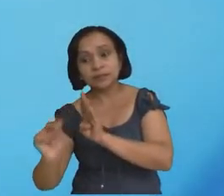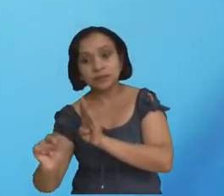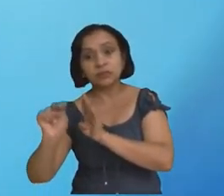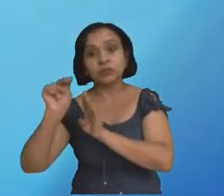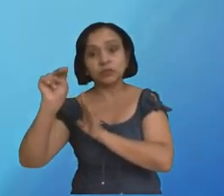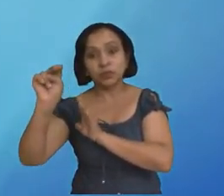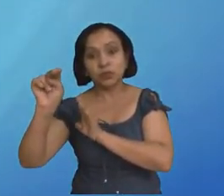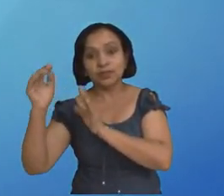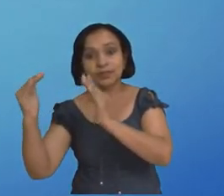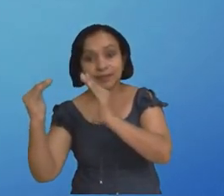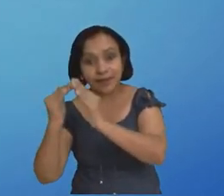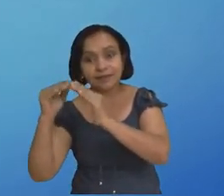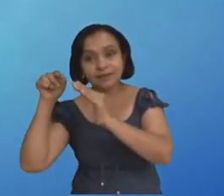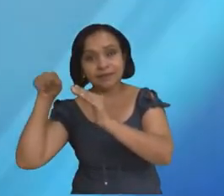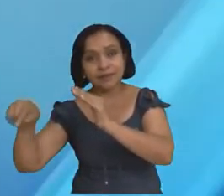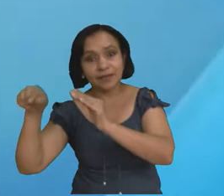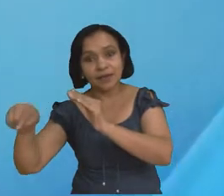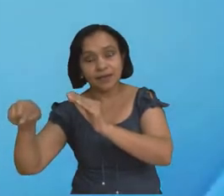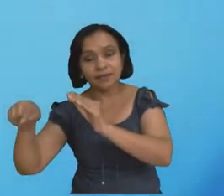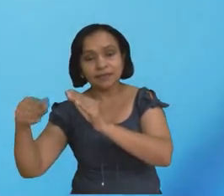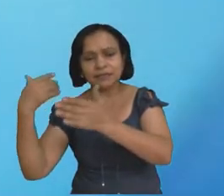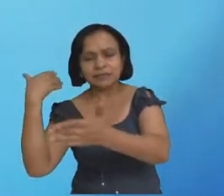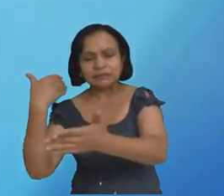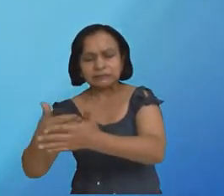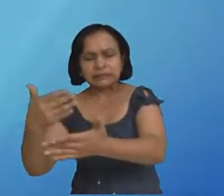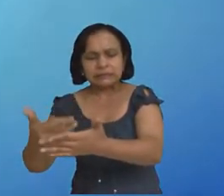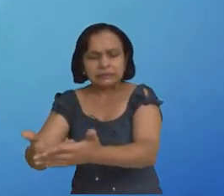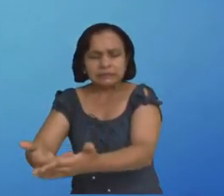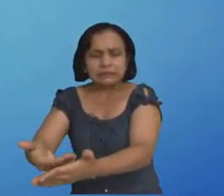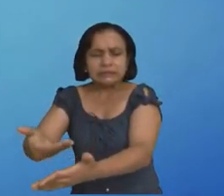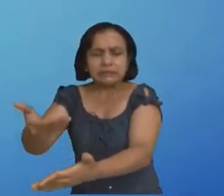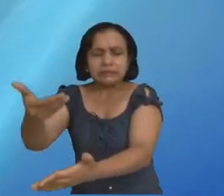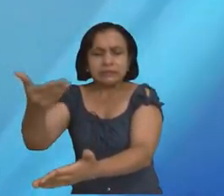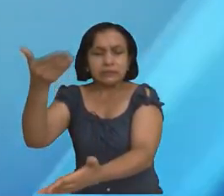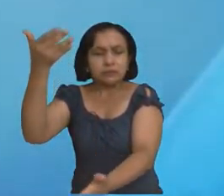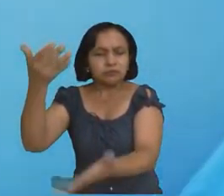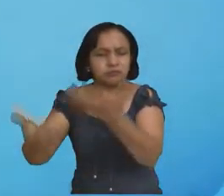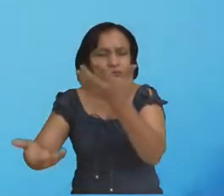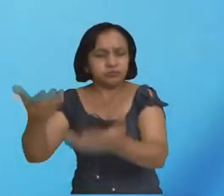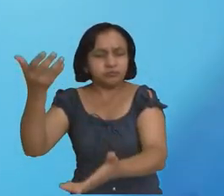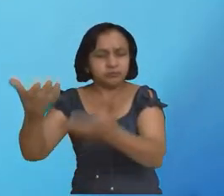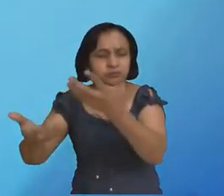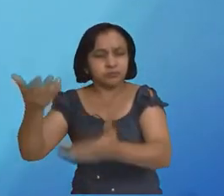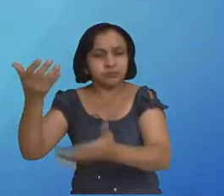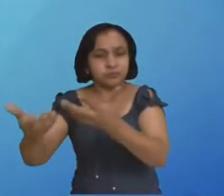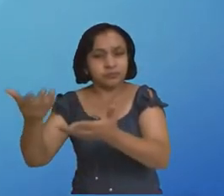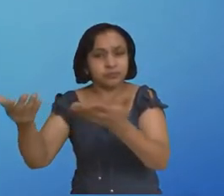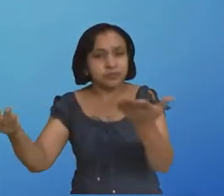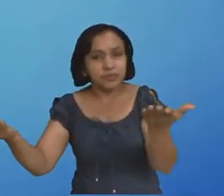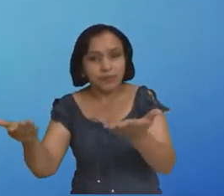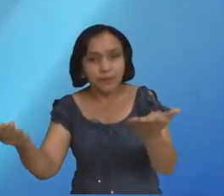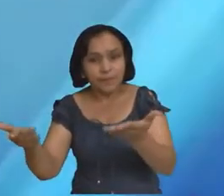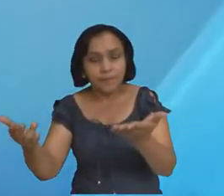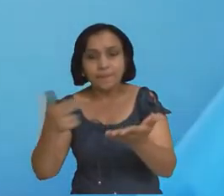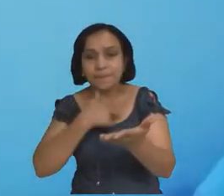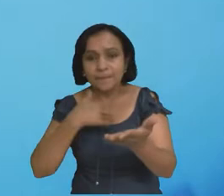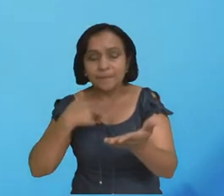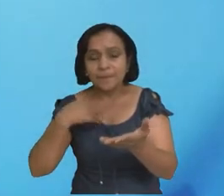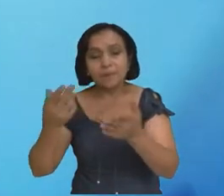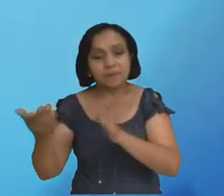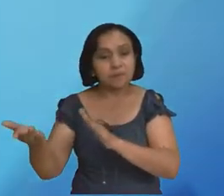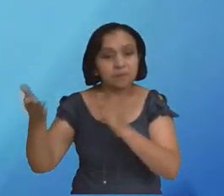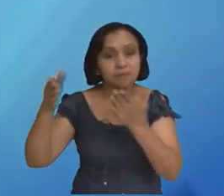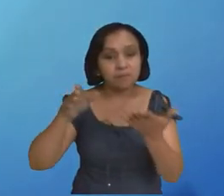la vivienda, se recalentó, decíamos, se recalentó y produjo el incendio que costó la vida